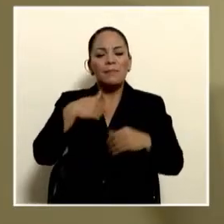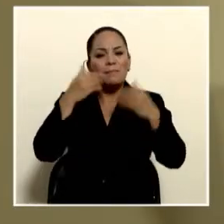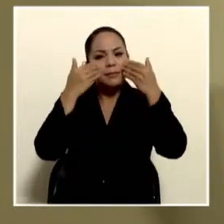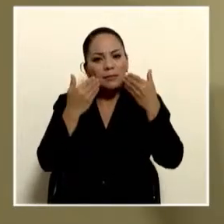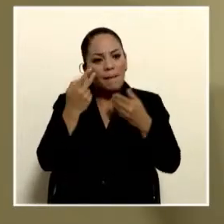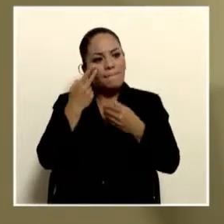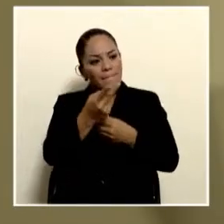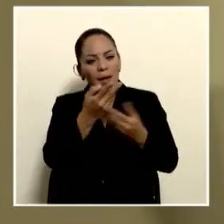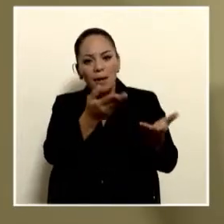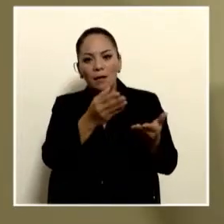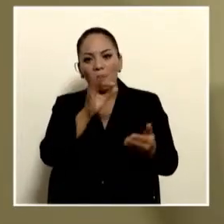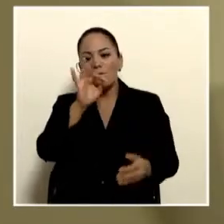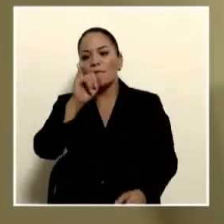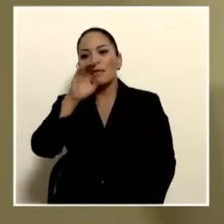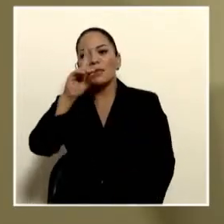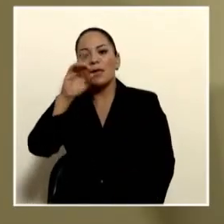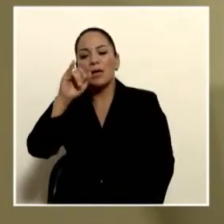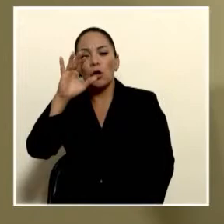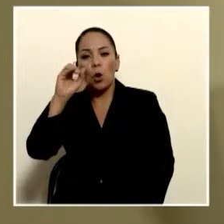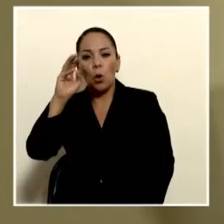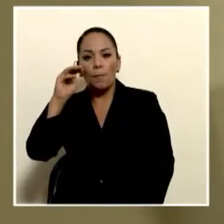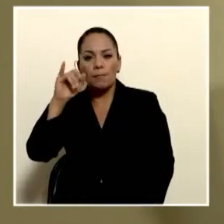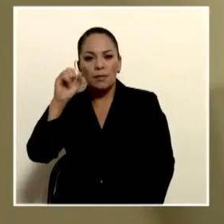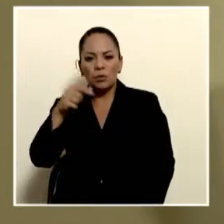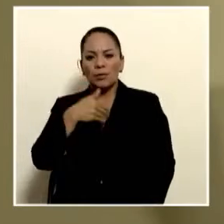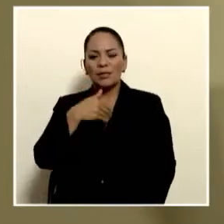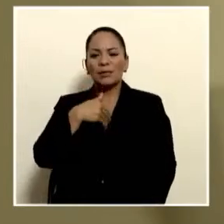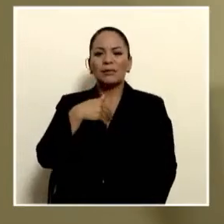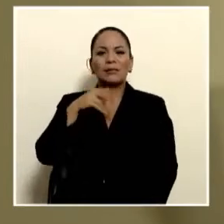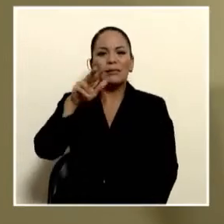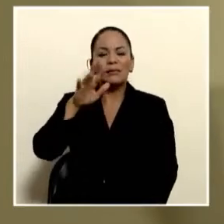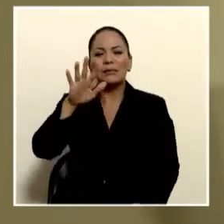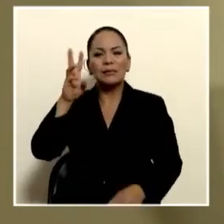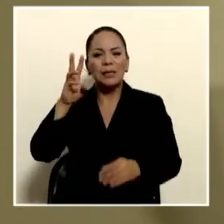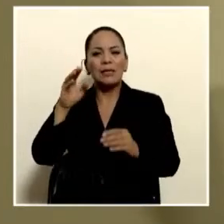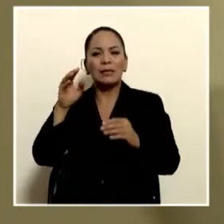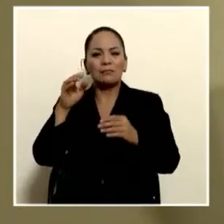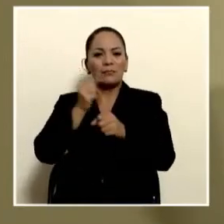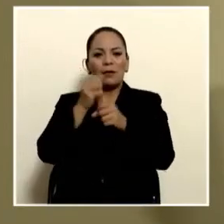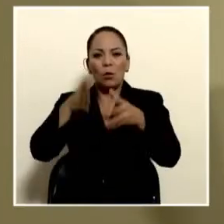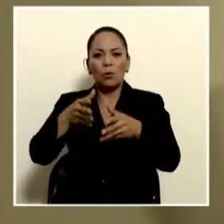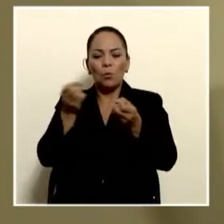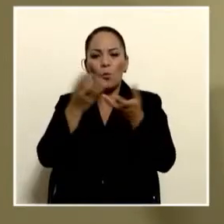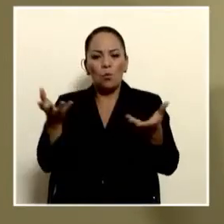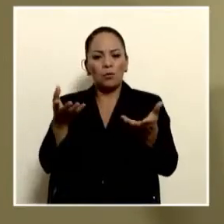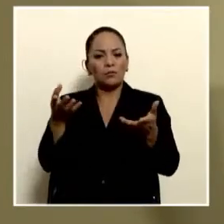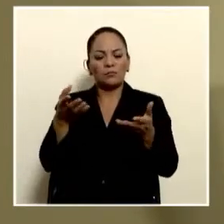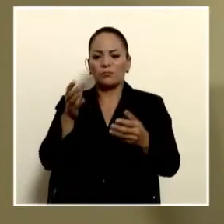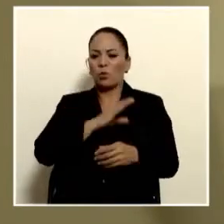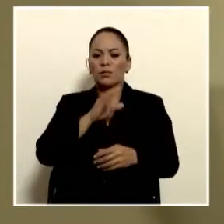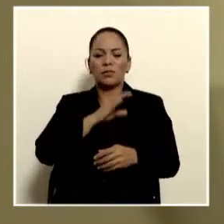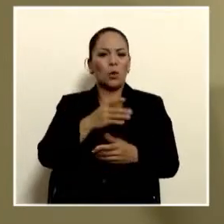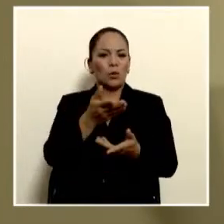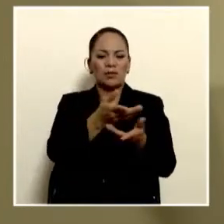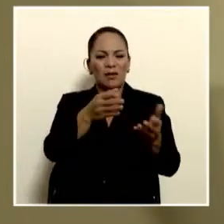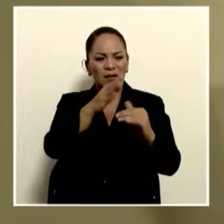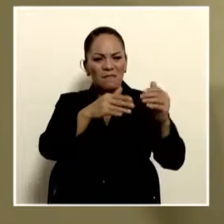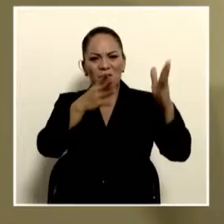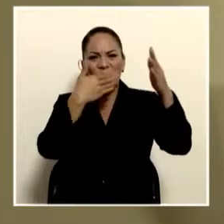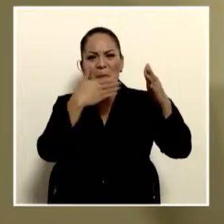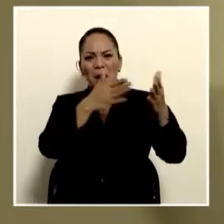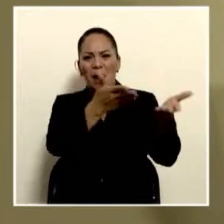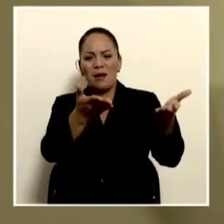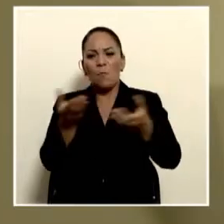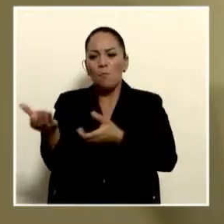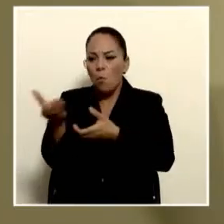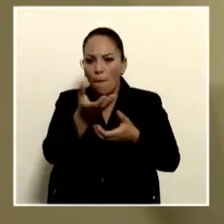ver un fideicomiso VST que tiene 256 empleados públicos en condiciones que los bomberos dijeron, esto es